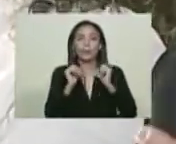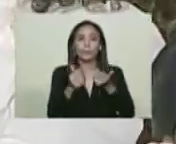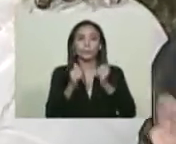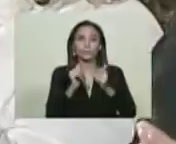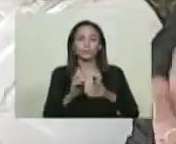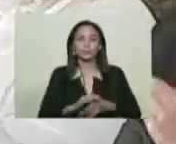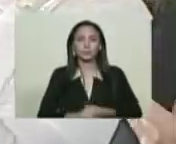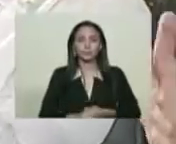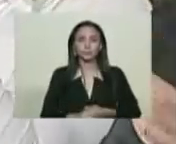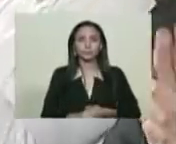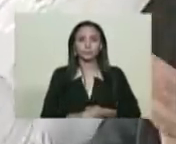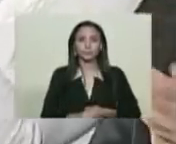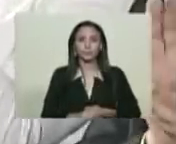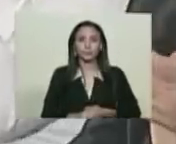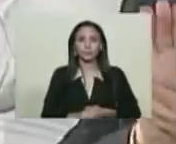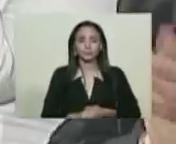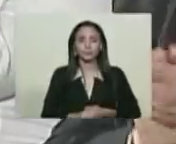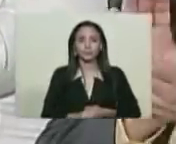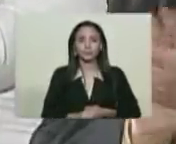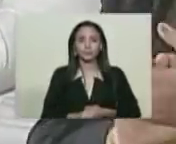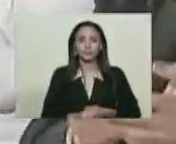pues.